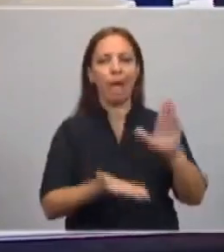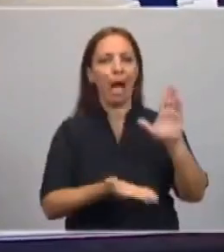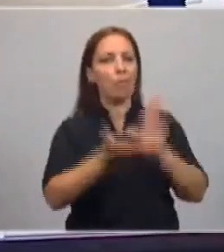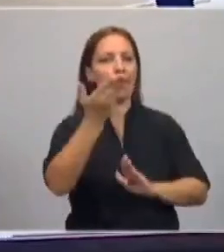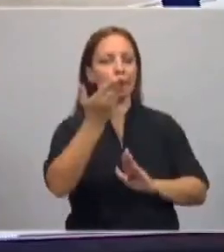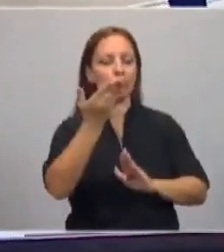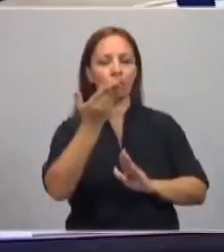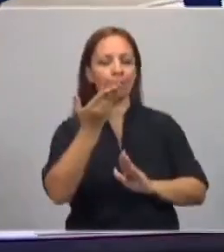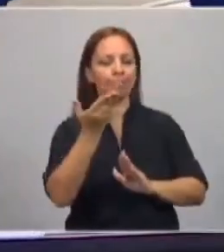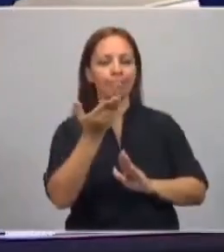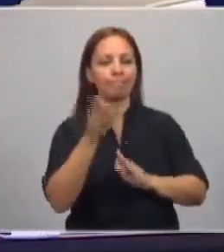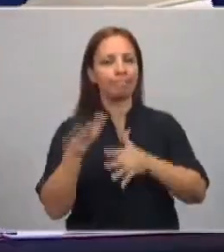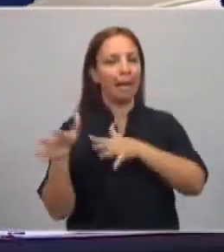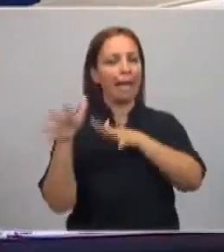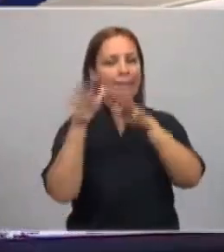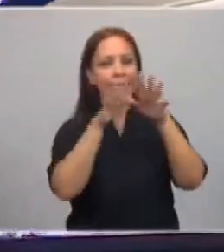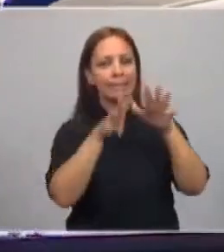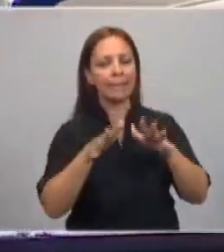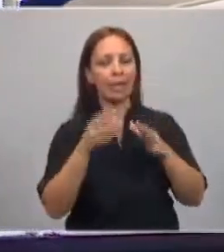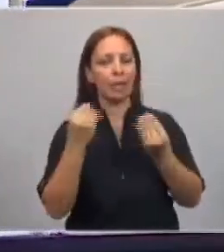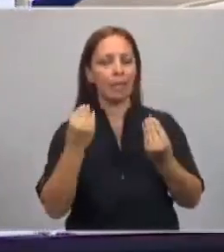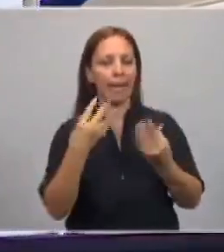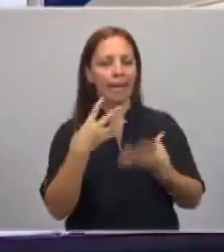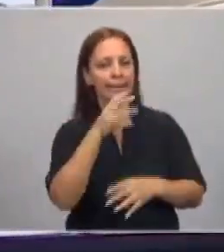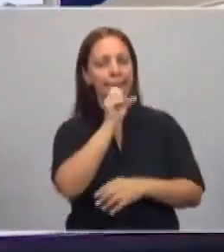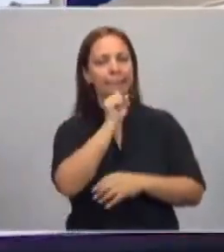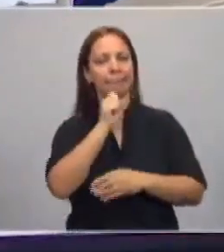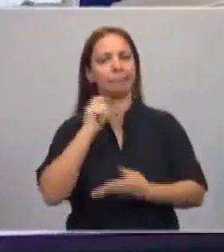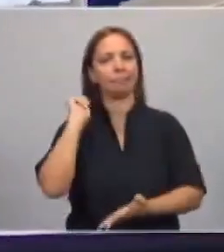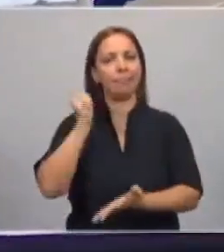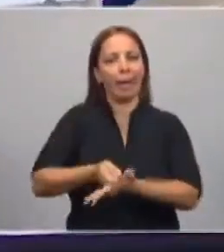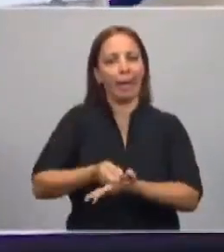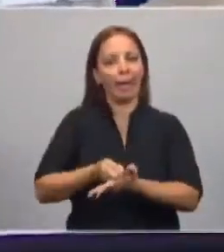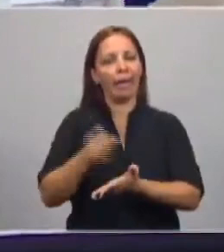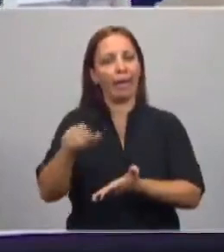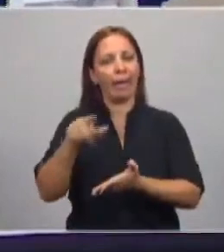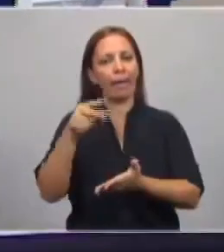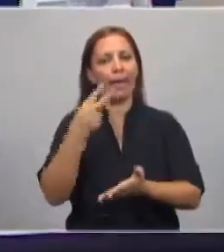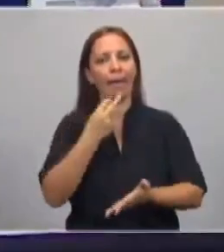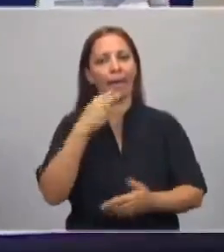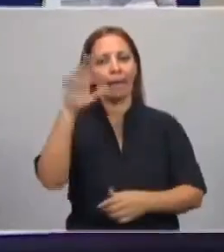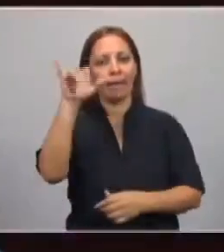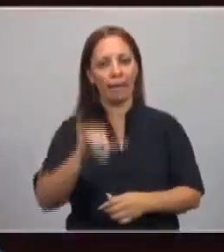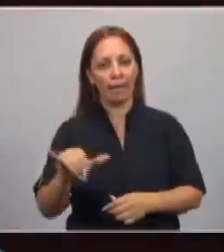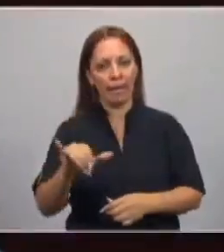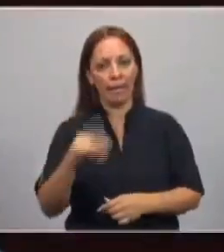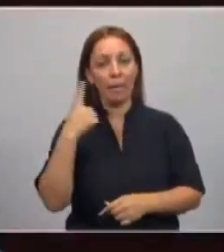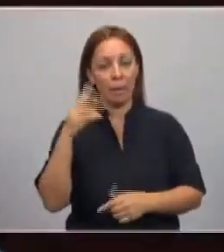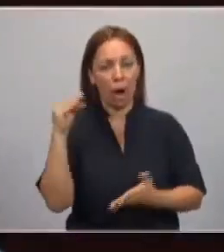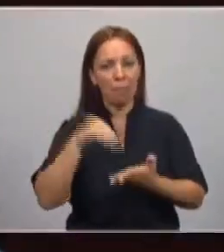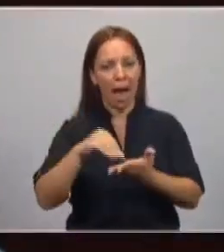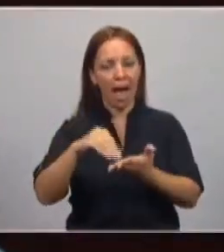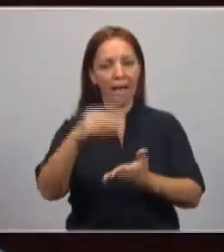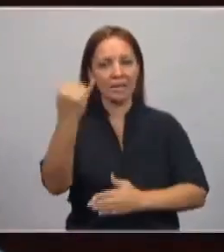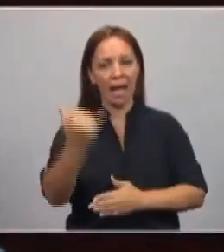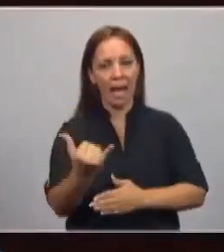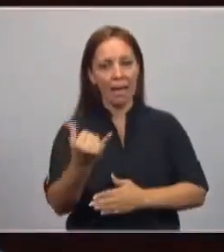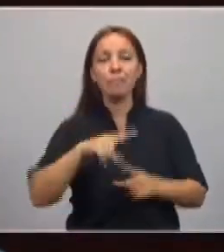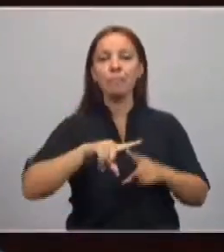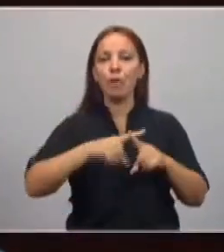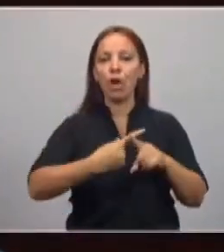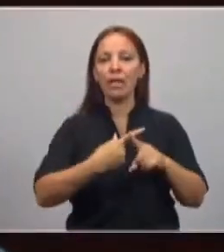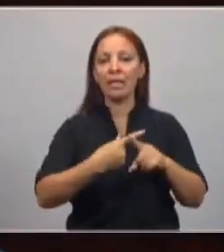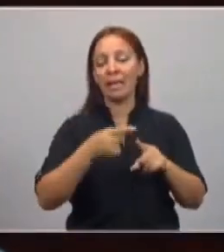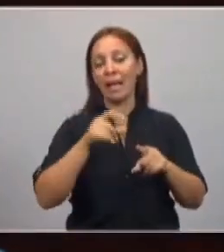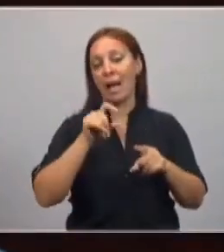similar magnitud para afrontar los pagos al mercado mayorista de energía. Pero esto no es todo. La política de quita de